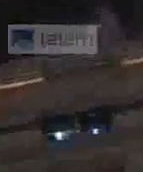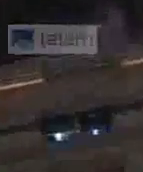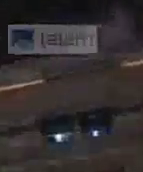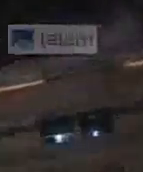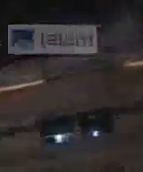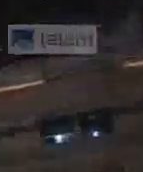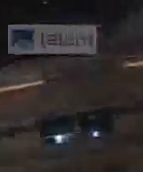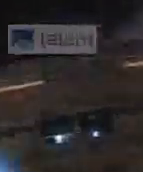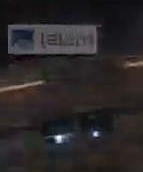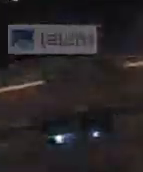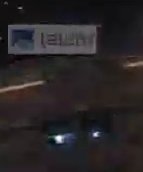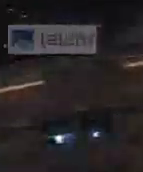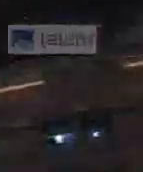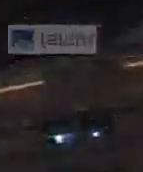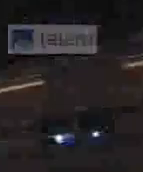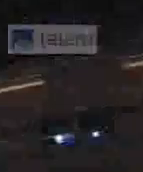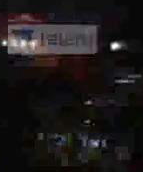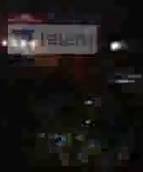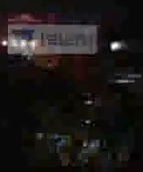patria sigue siendo el otro.